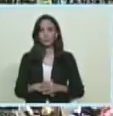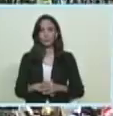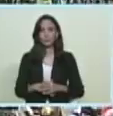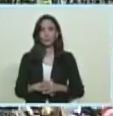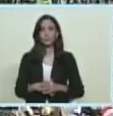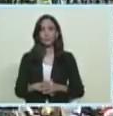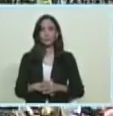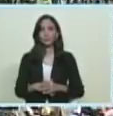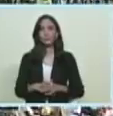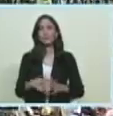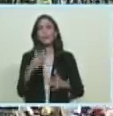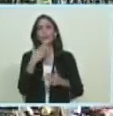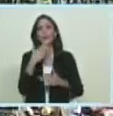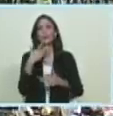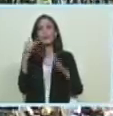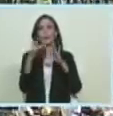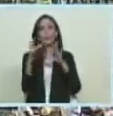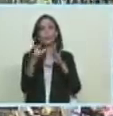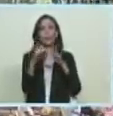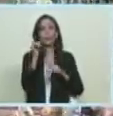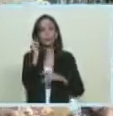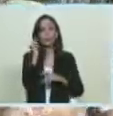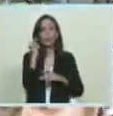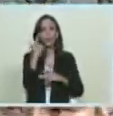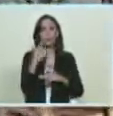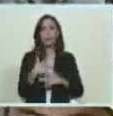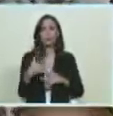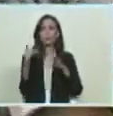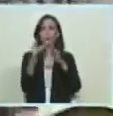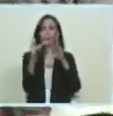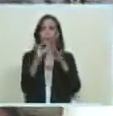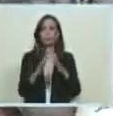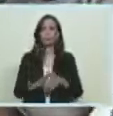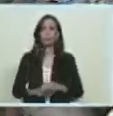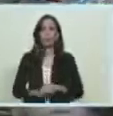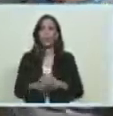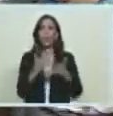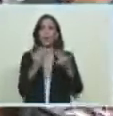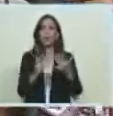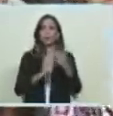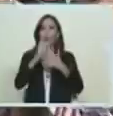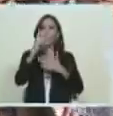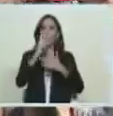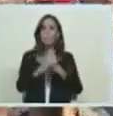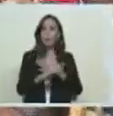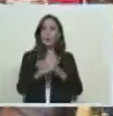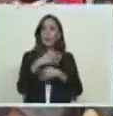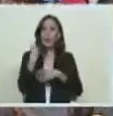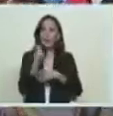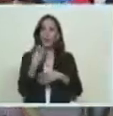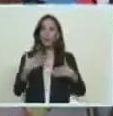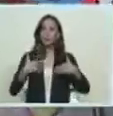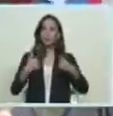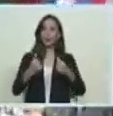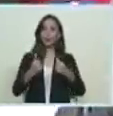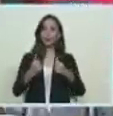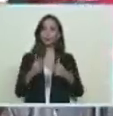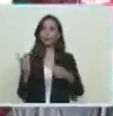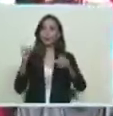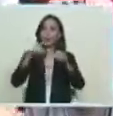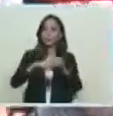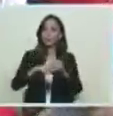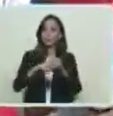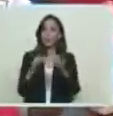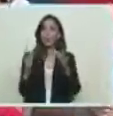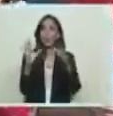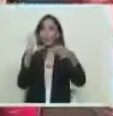Bueno, Robexa, gracias Robexa por el plan Chamba Juvenil Salud. Tenemos que seguir en el plan